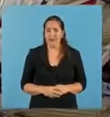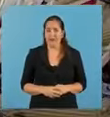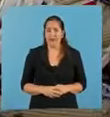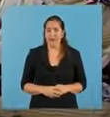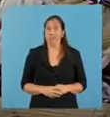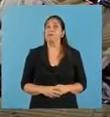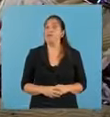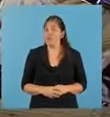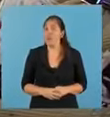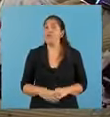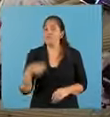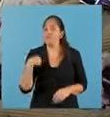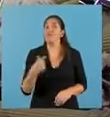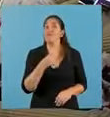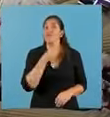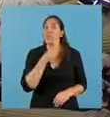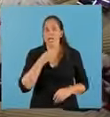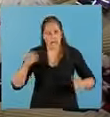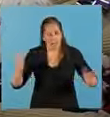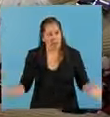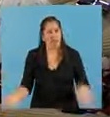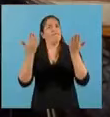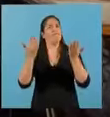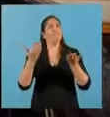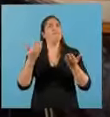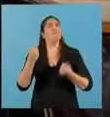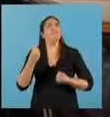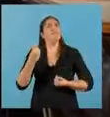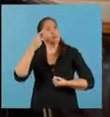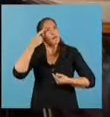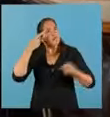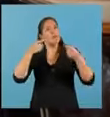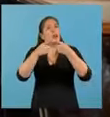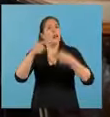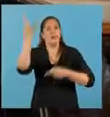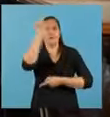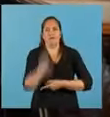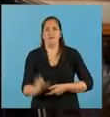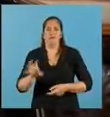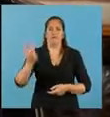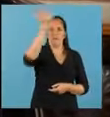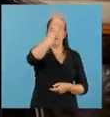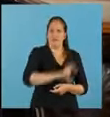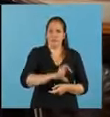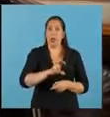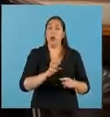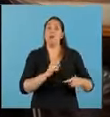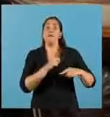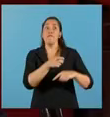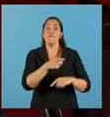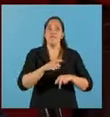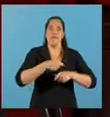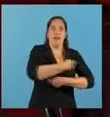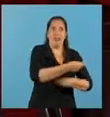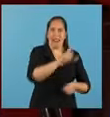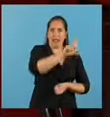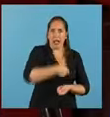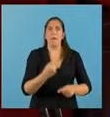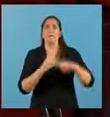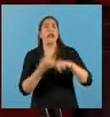Lo queremos impulsar con un criterio federal. Lo potenciaremos de modo complementario con el programa Pro Huerta,